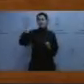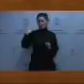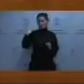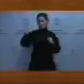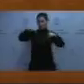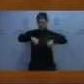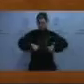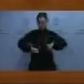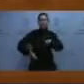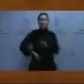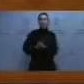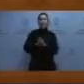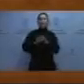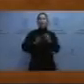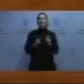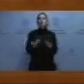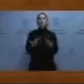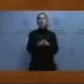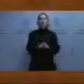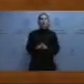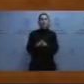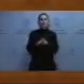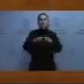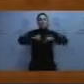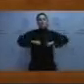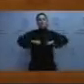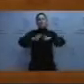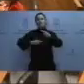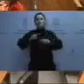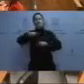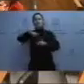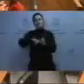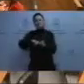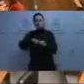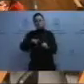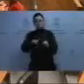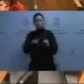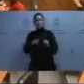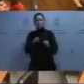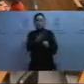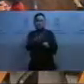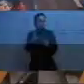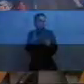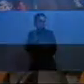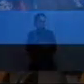con los mayores y con las familias a las que pertenecen. Muchas gracias. Gracias.